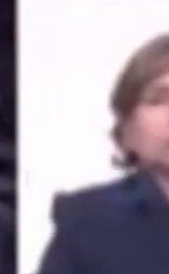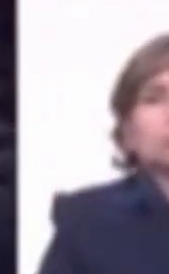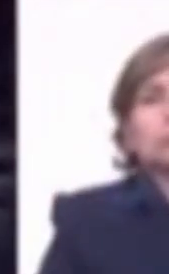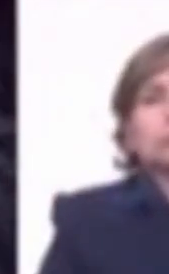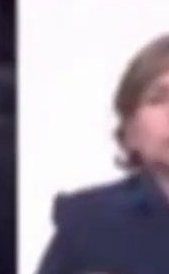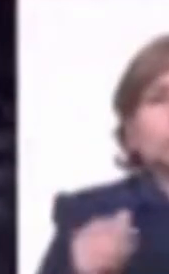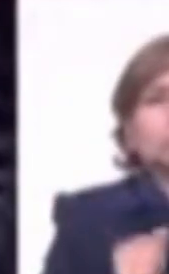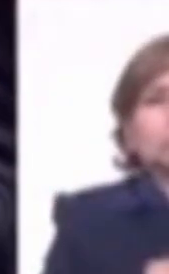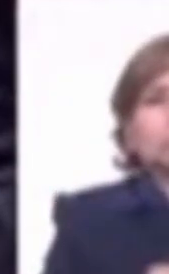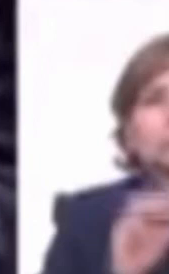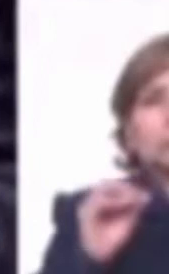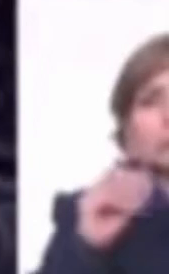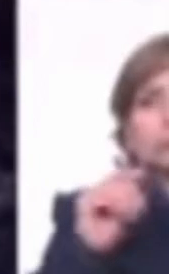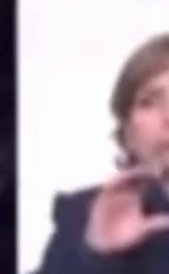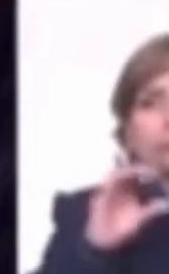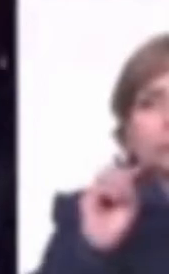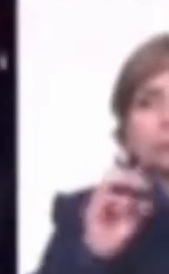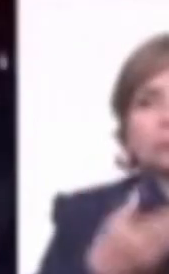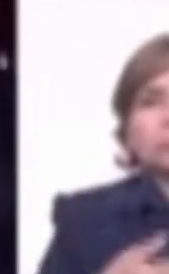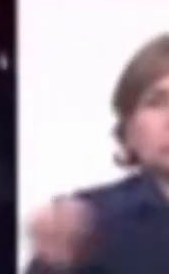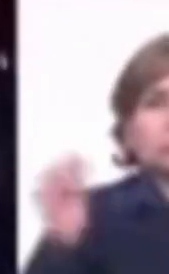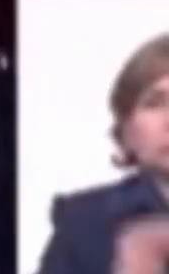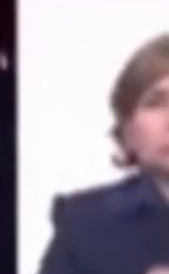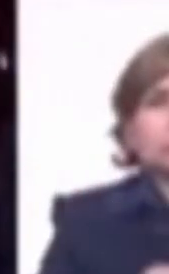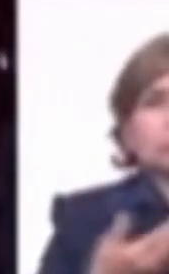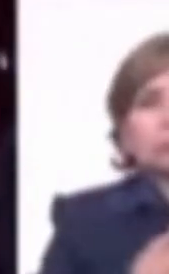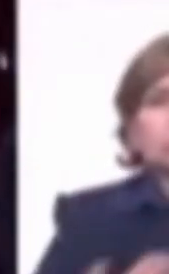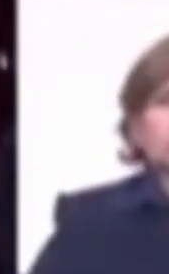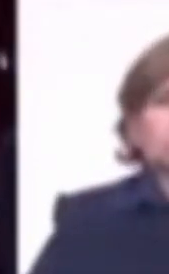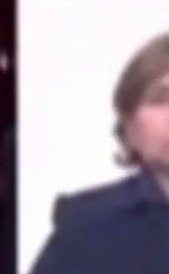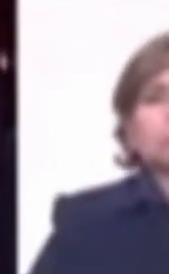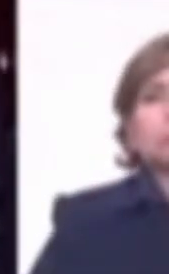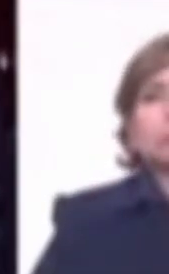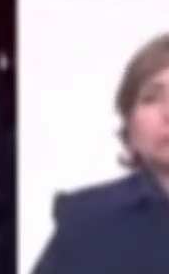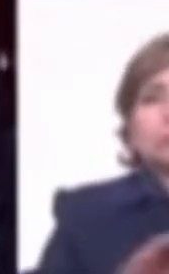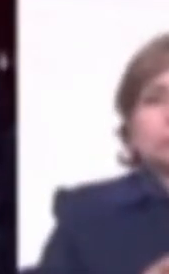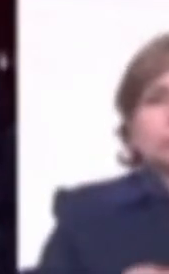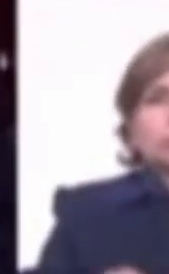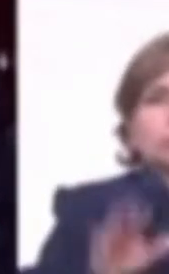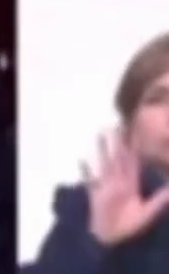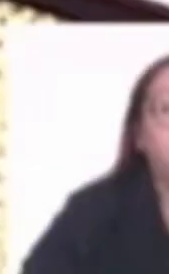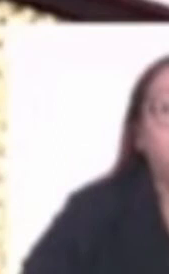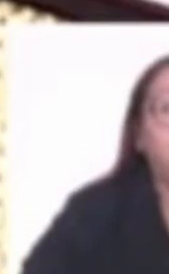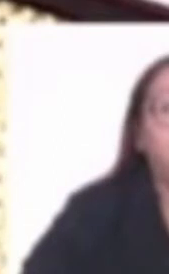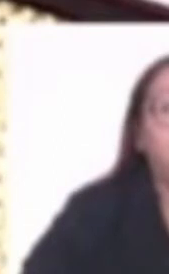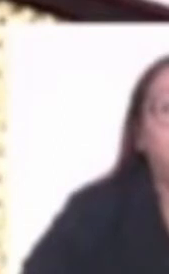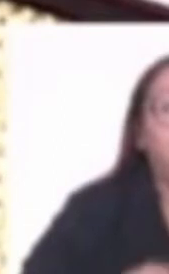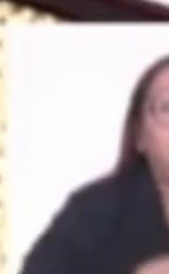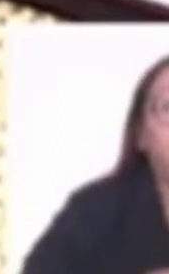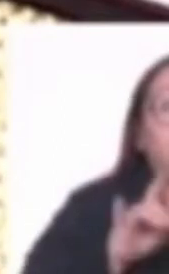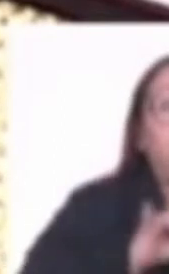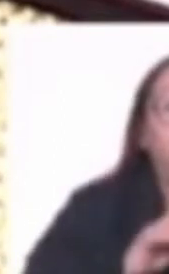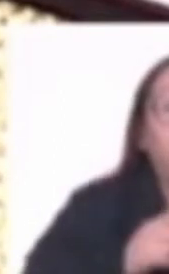armamento vetusto que tiene nuestra policía y que nos ha agregado Un gobierno No es cierto que acabó hace casi nueve meses o